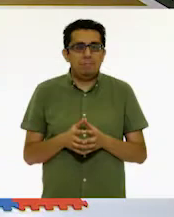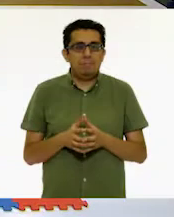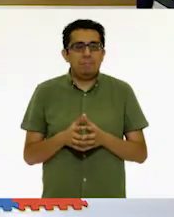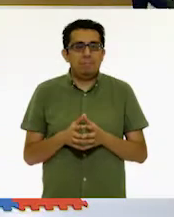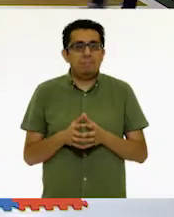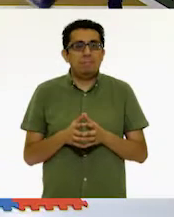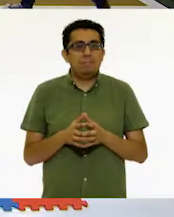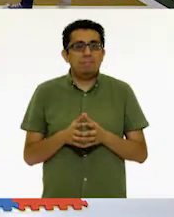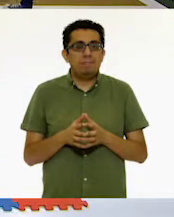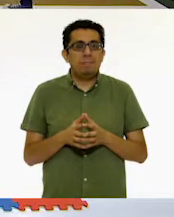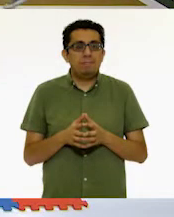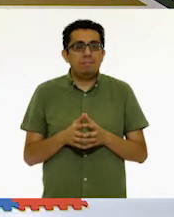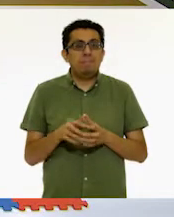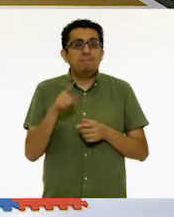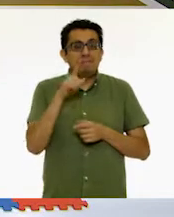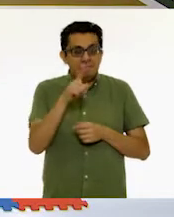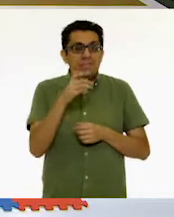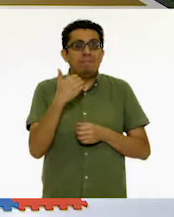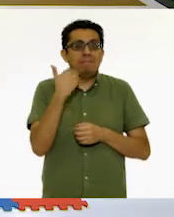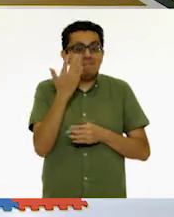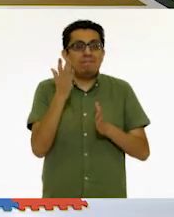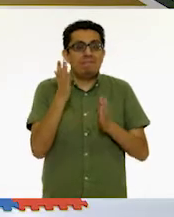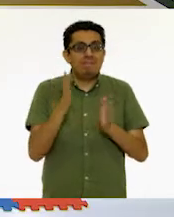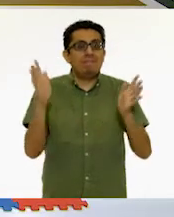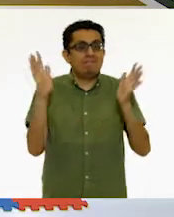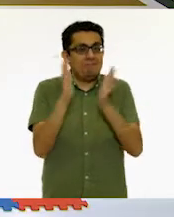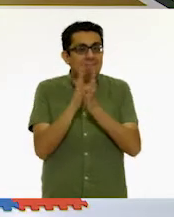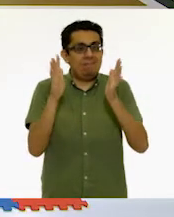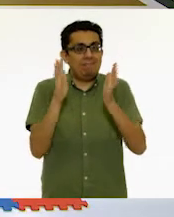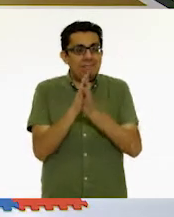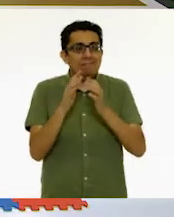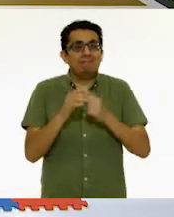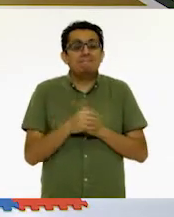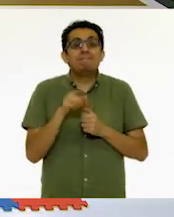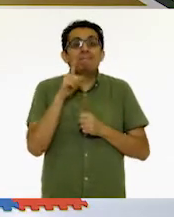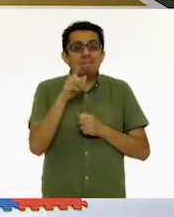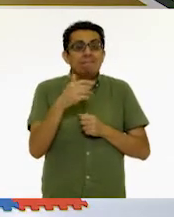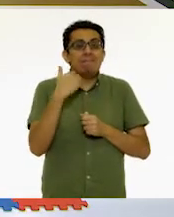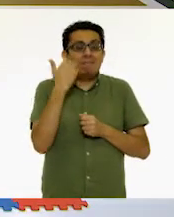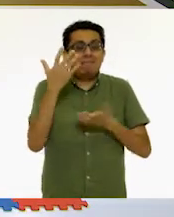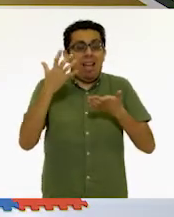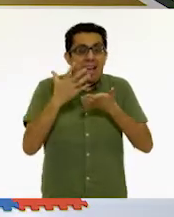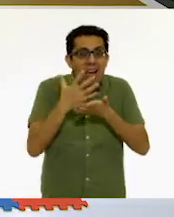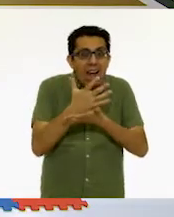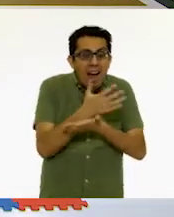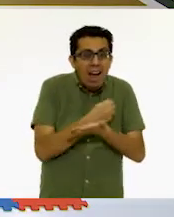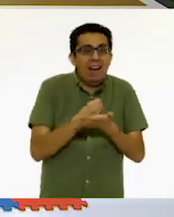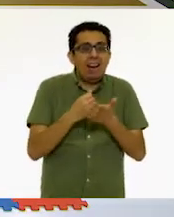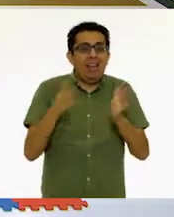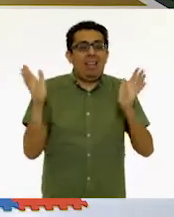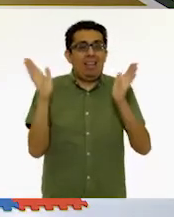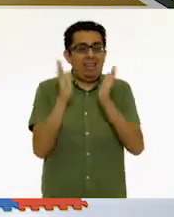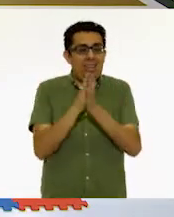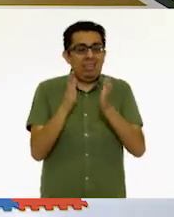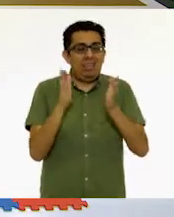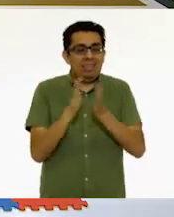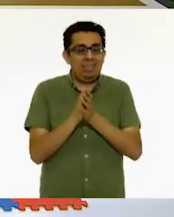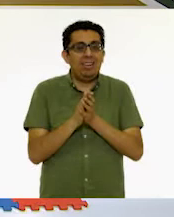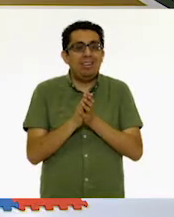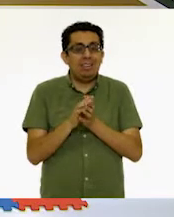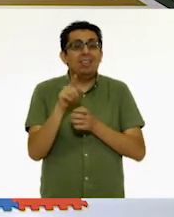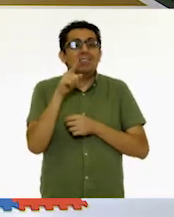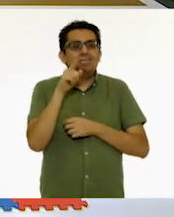Si tú tienes muchas ganas de aplaudir. Si tú tienes muchas ganas de aplaudir. Si